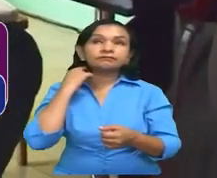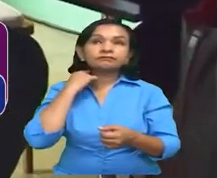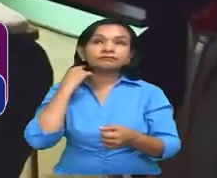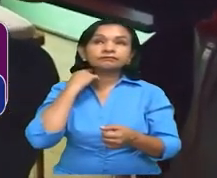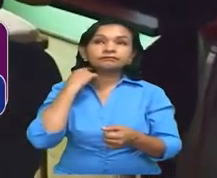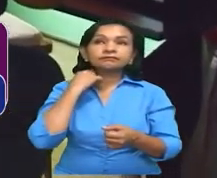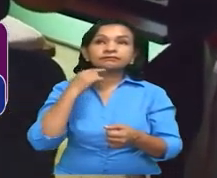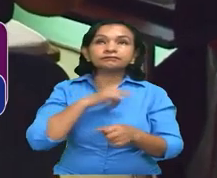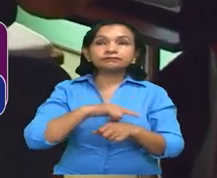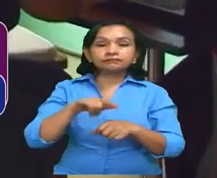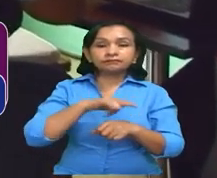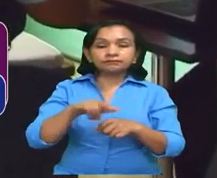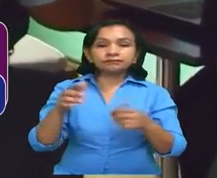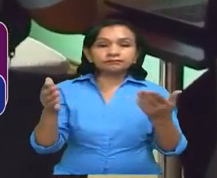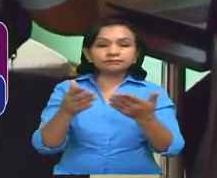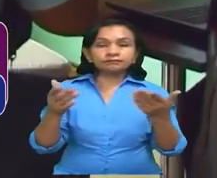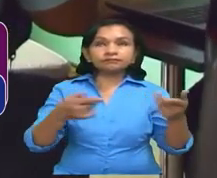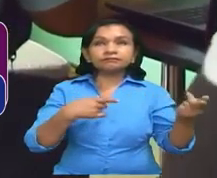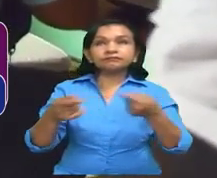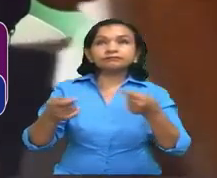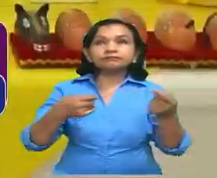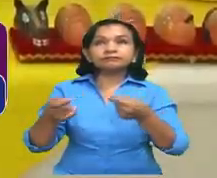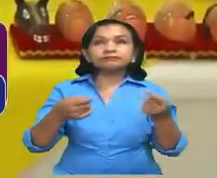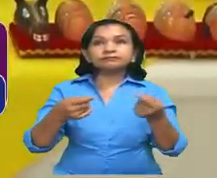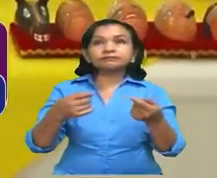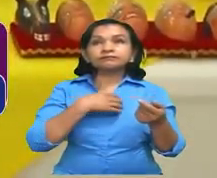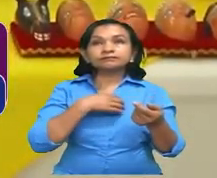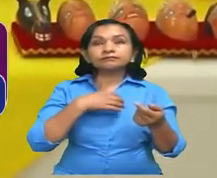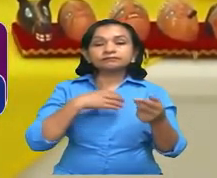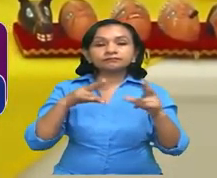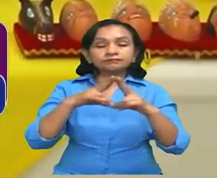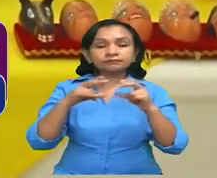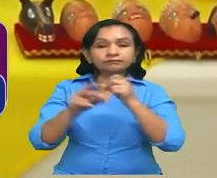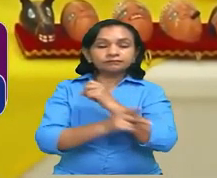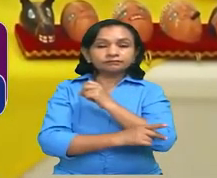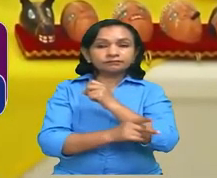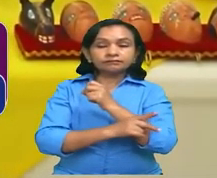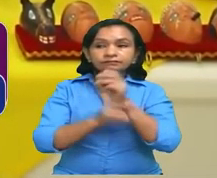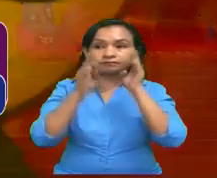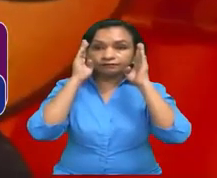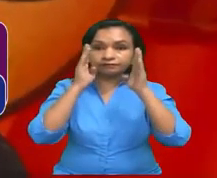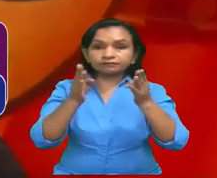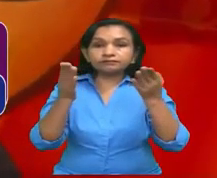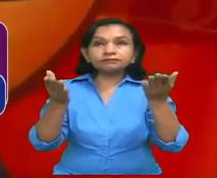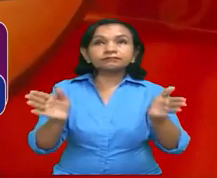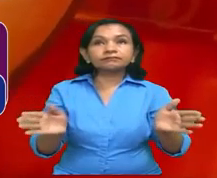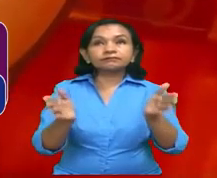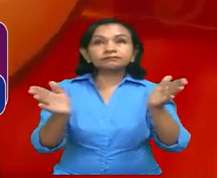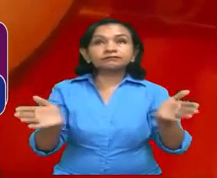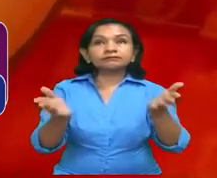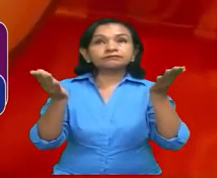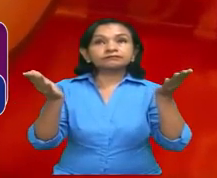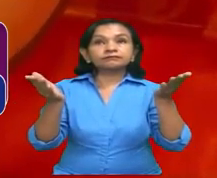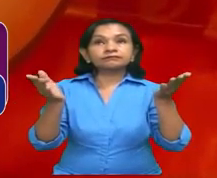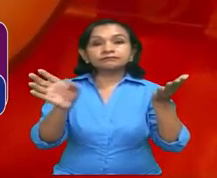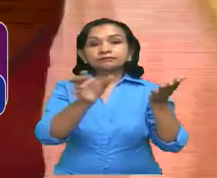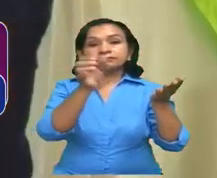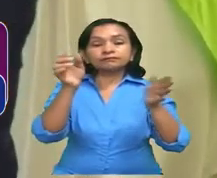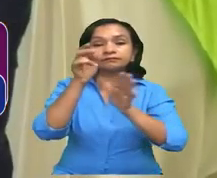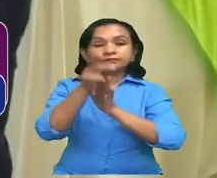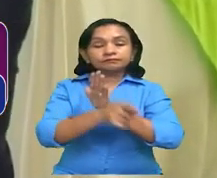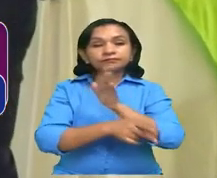pues seguimos trabajando y siempre reforzando esos lazos a través de unas campañas de promoción internacional que realizamos